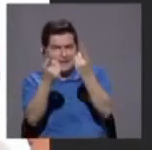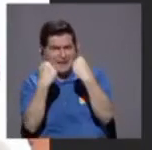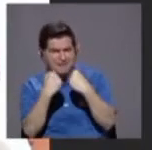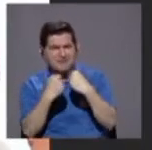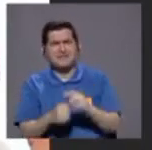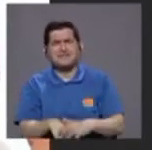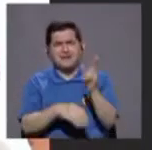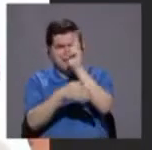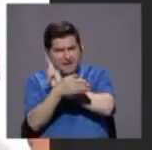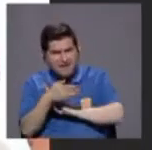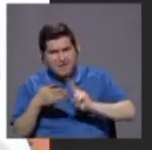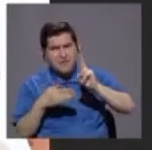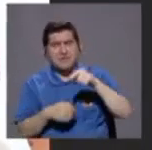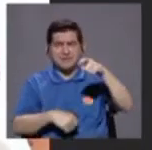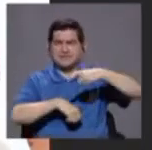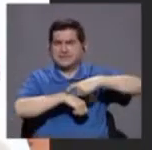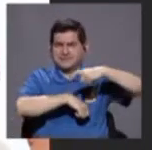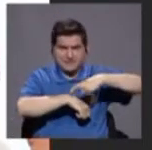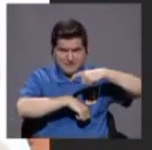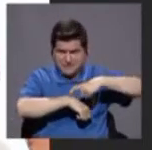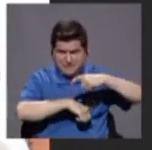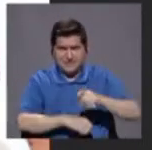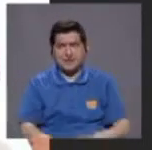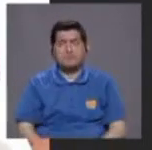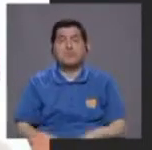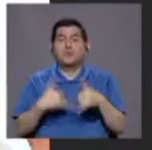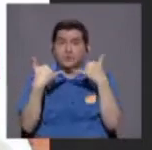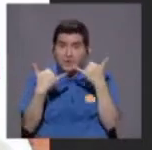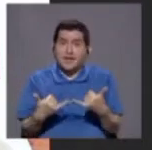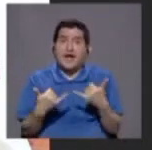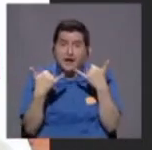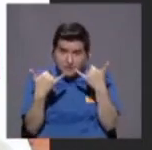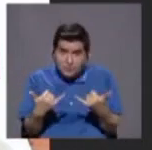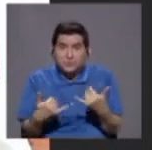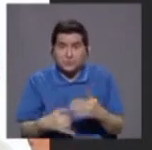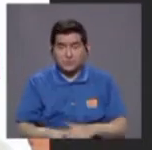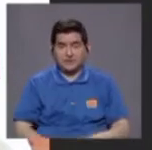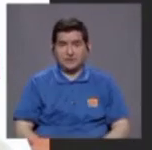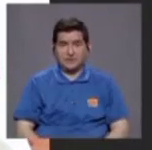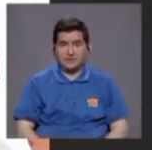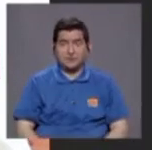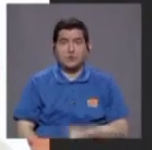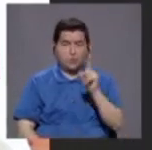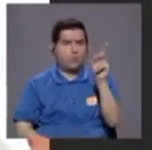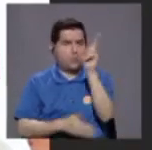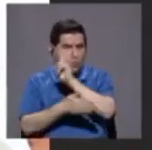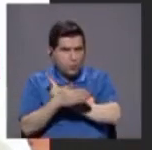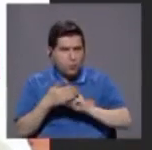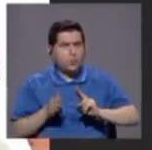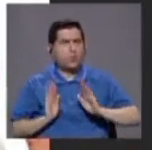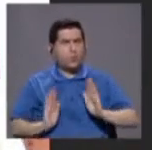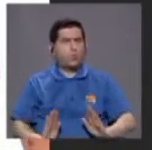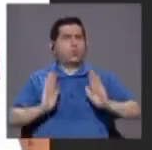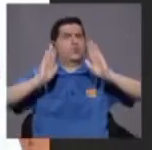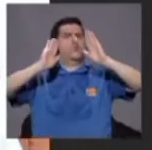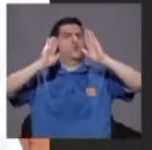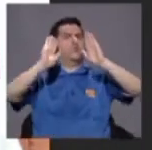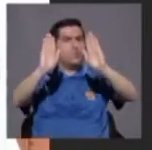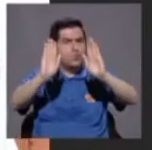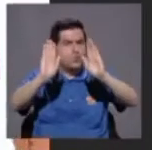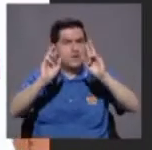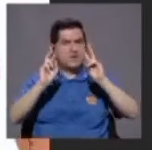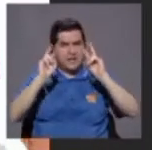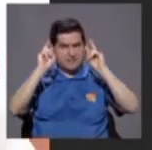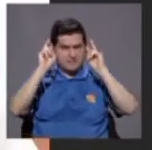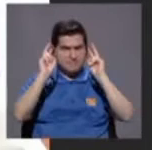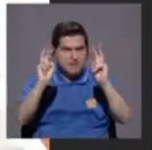universidad, que en aquel tiempo y hoy en día era una universidad de excelencia en